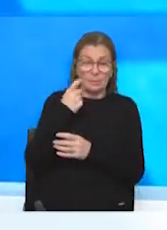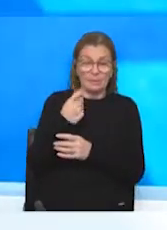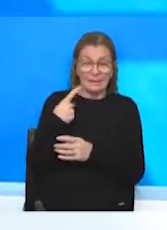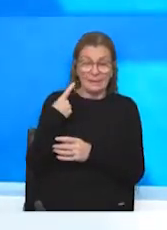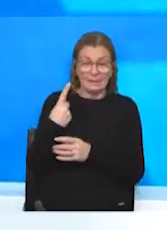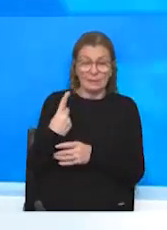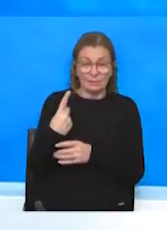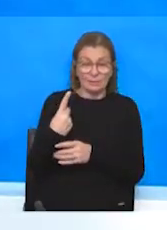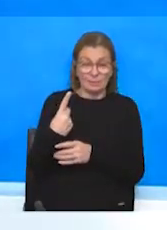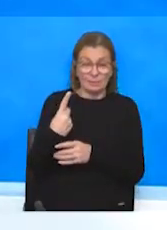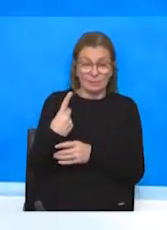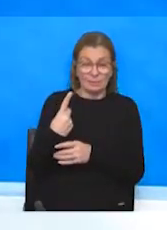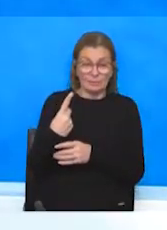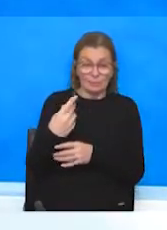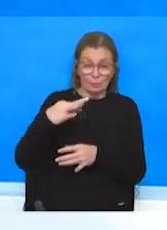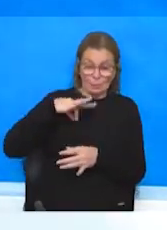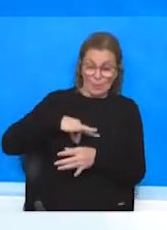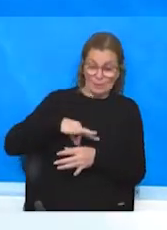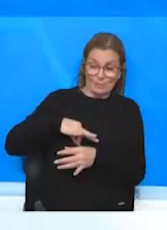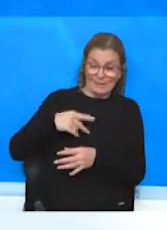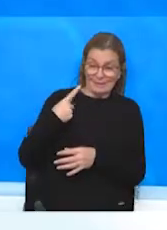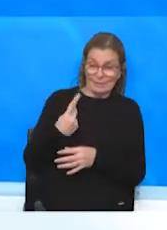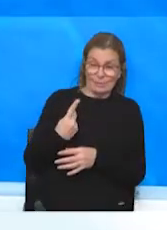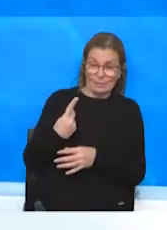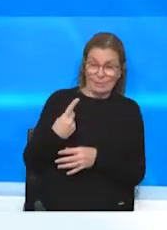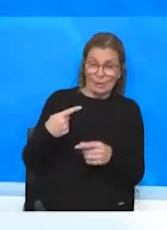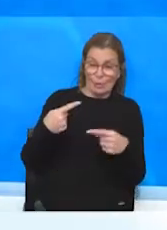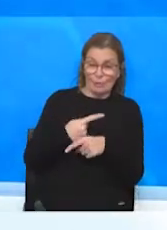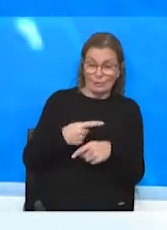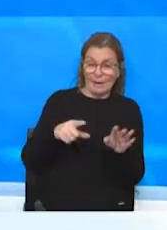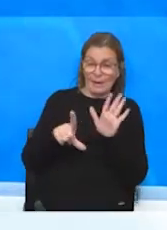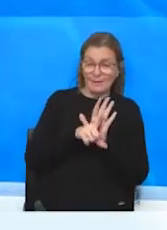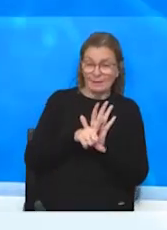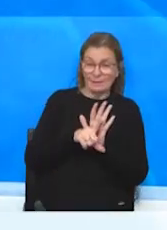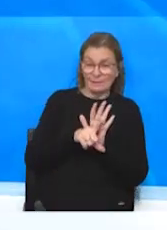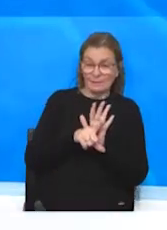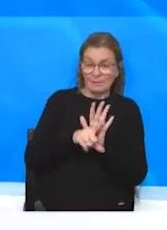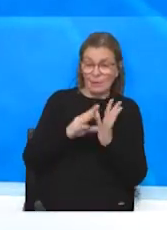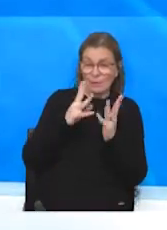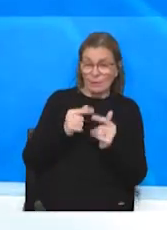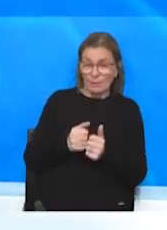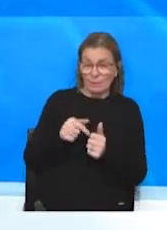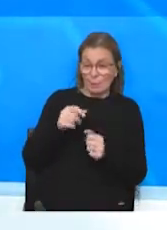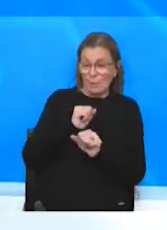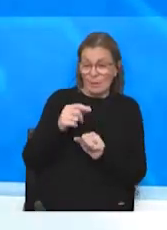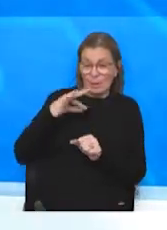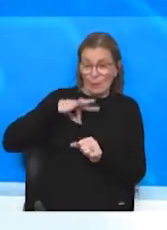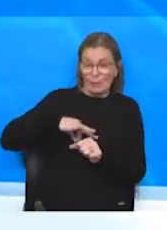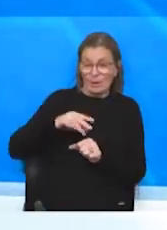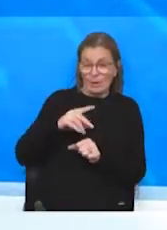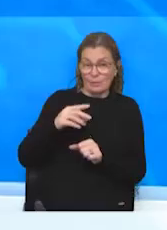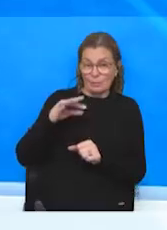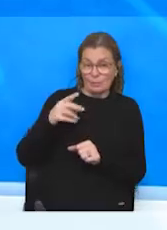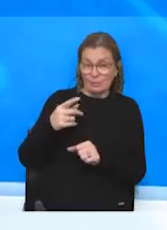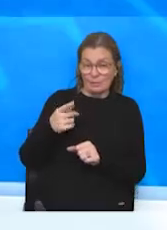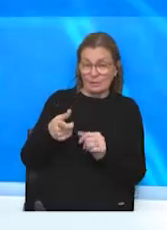Uruguay adelante se cobraba a sí mismo un sueldo de manera ilegal porque este según su formato organización no podía hacerlo o sea eh